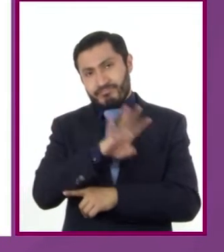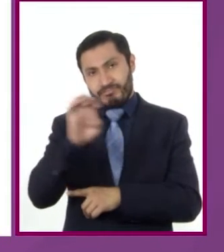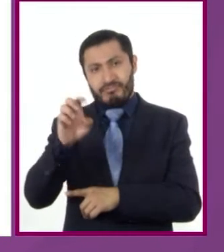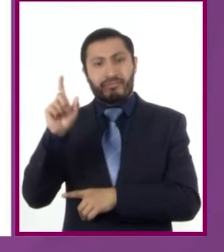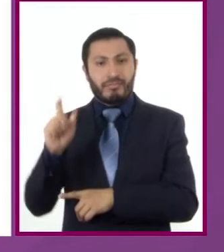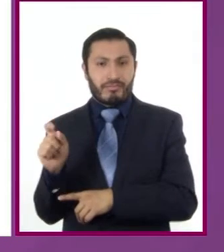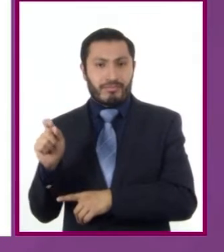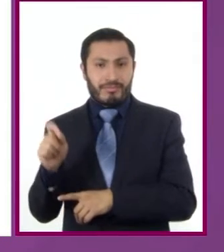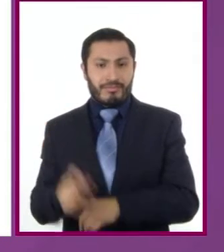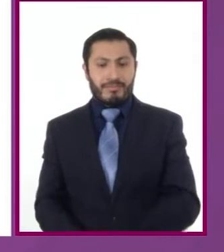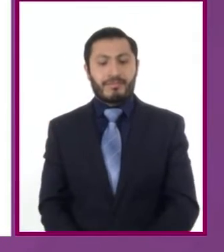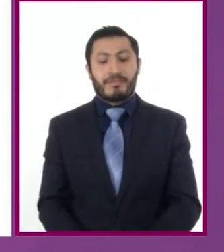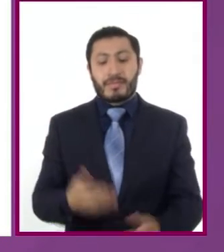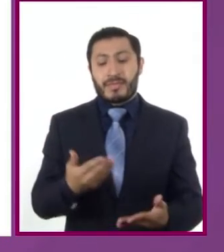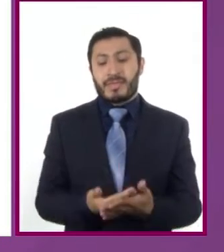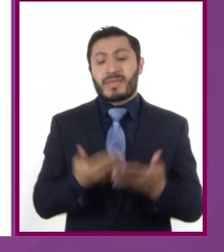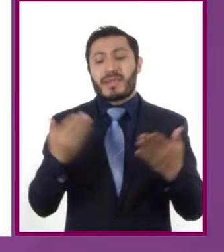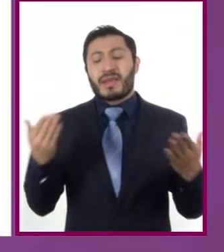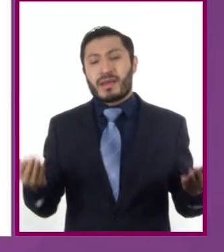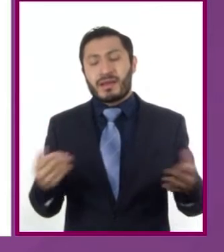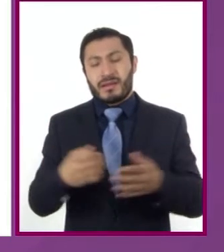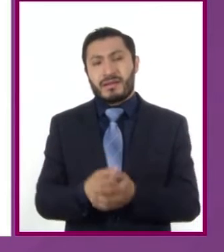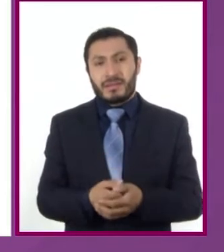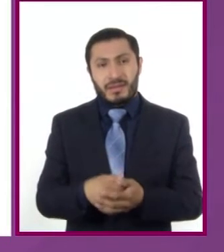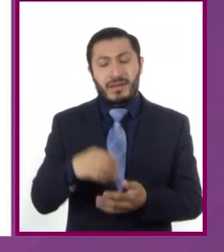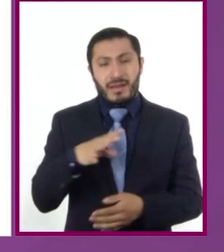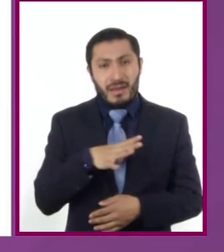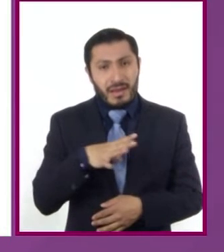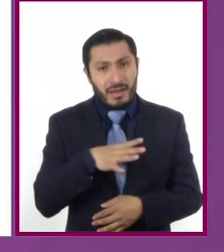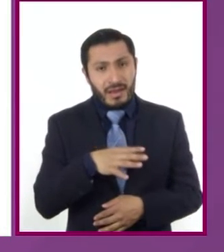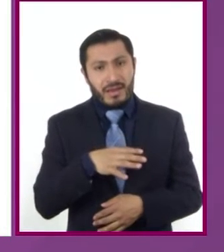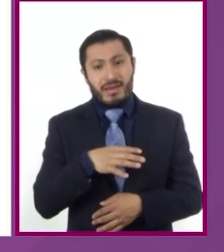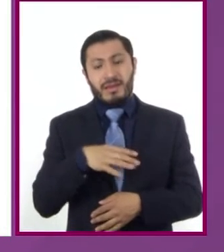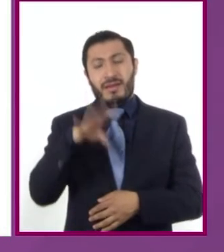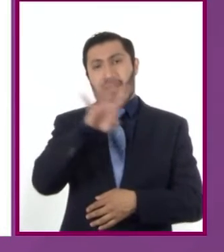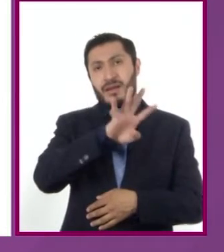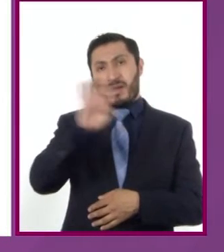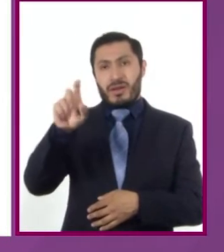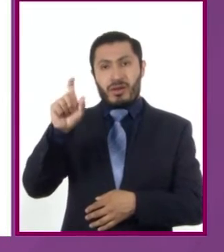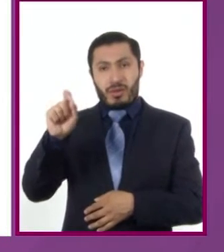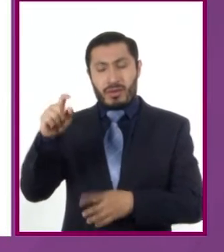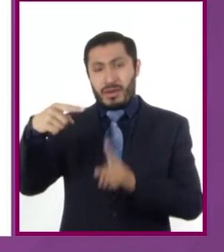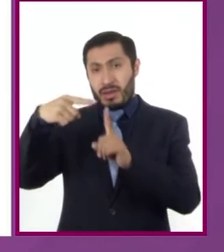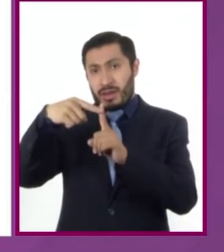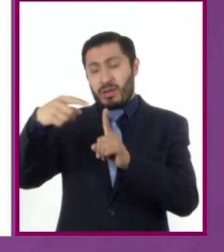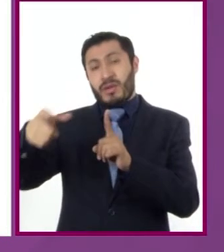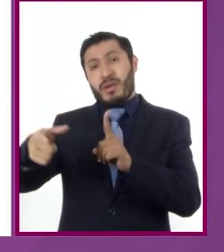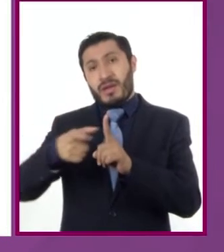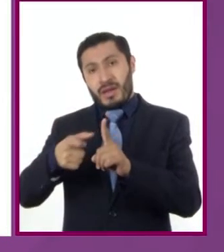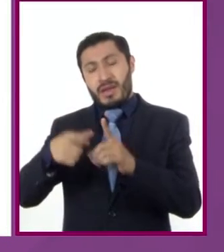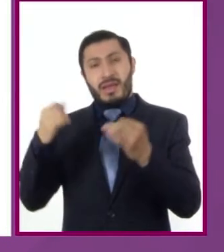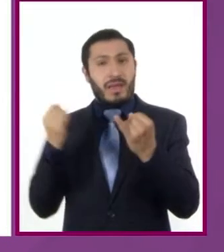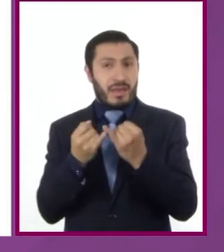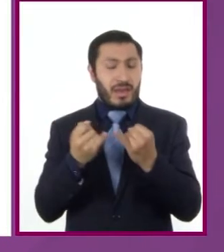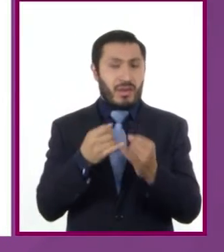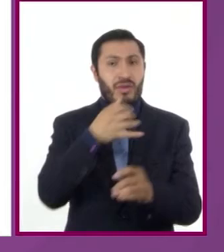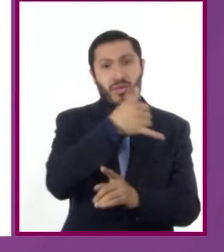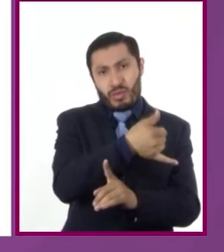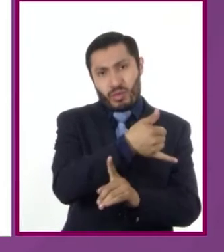420. Ahora nos queda la igualdad 420 entre X igual